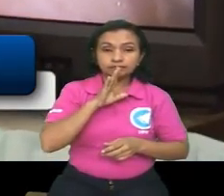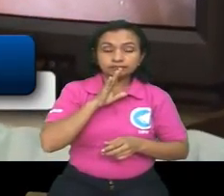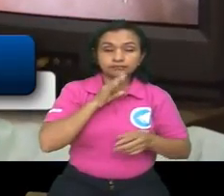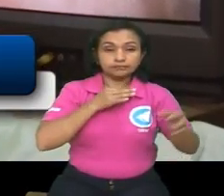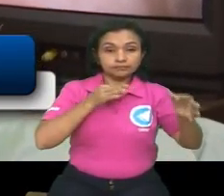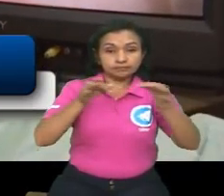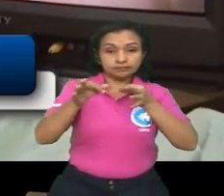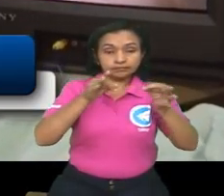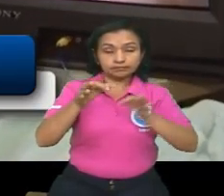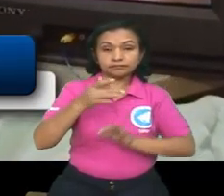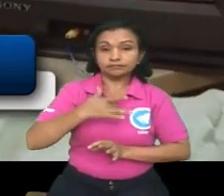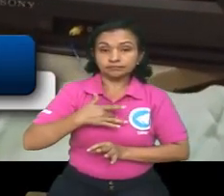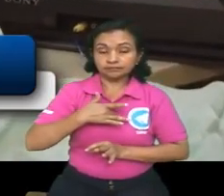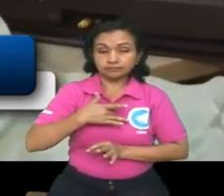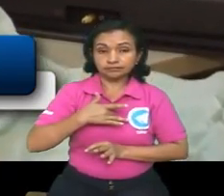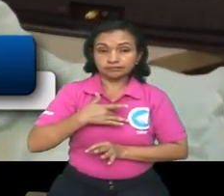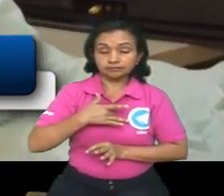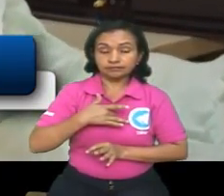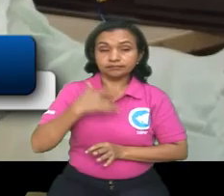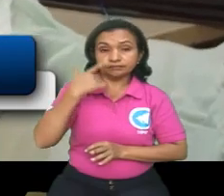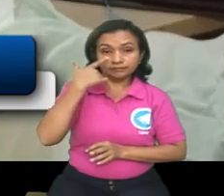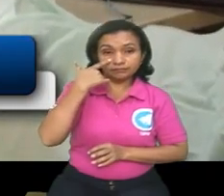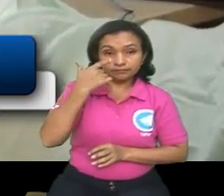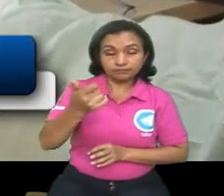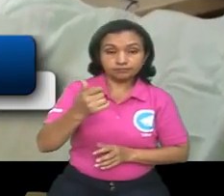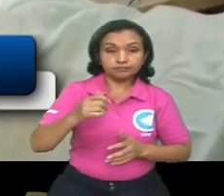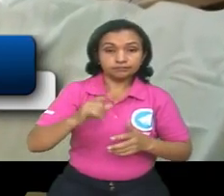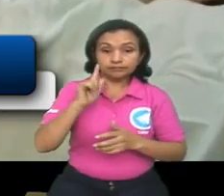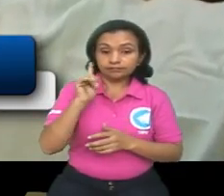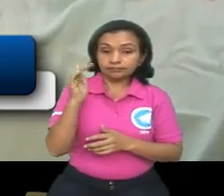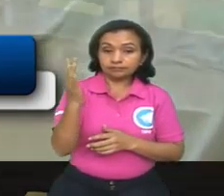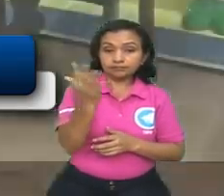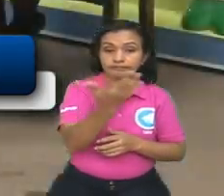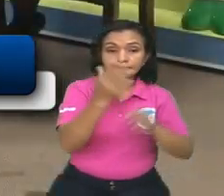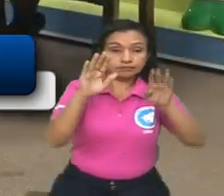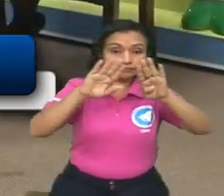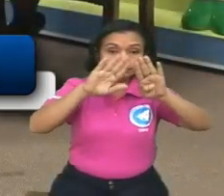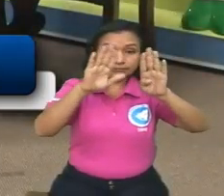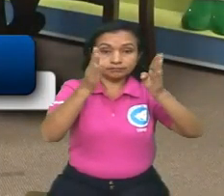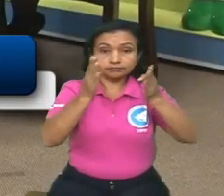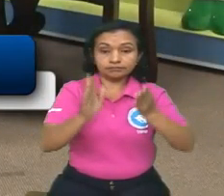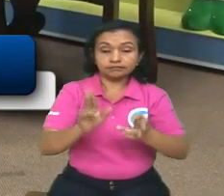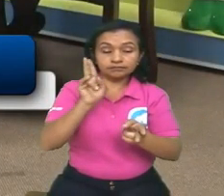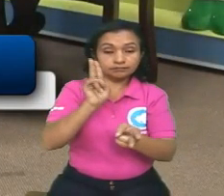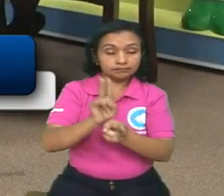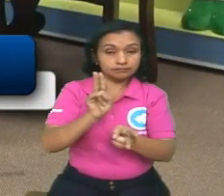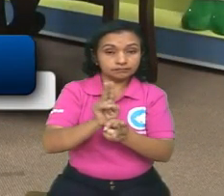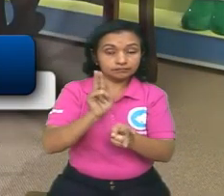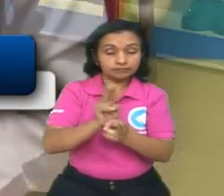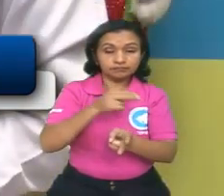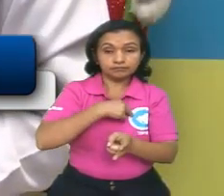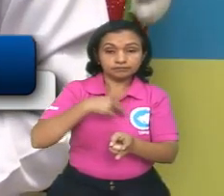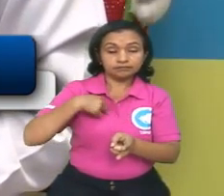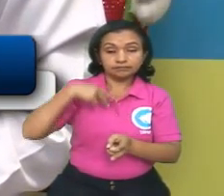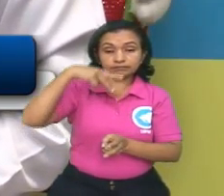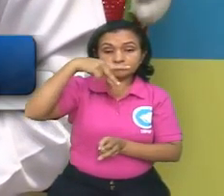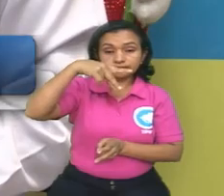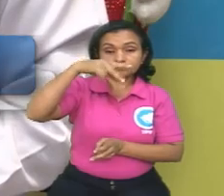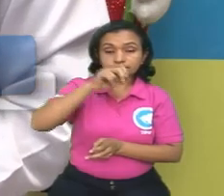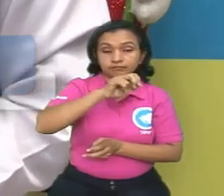abordar los requisitos que son muy bien conocidos. Toda mujer que tiene vida sexual activa va a realizarse a su Papao Nicolau.